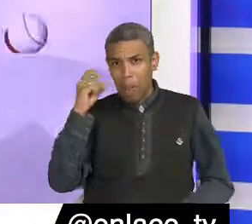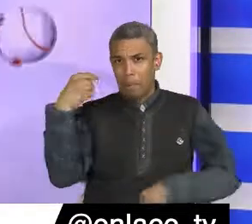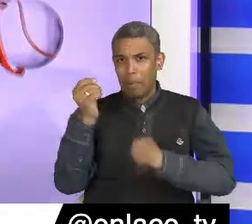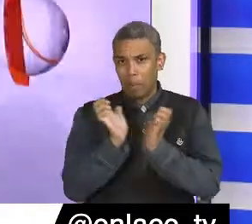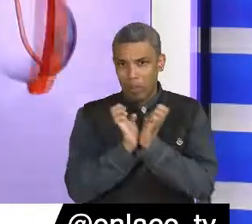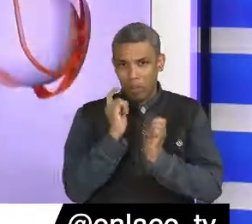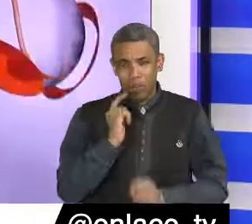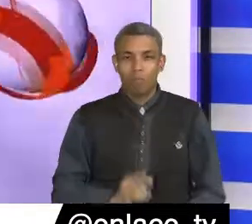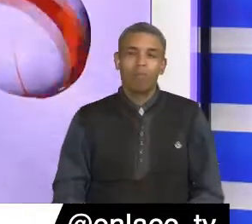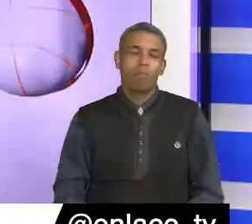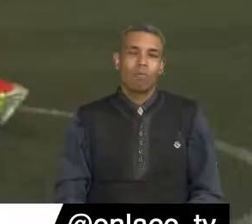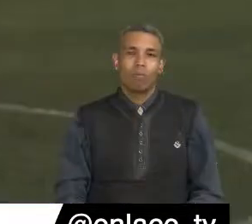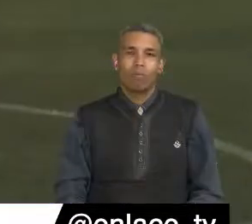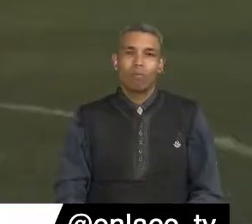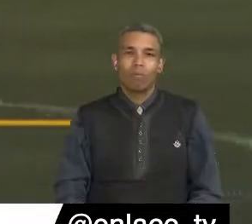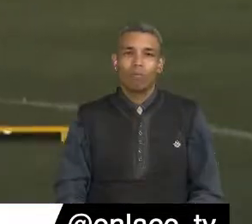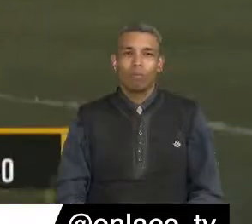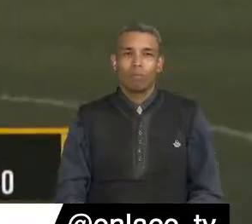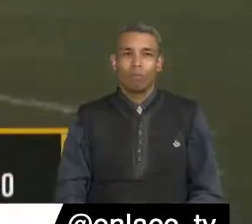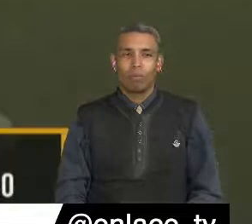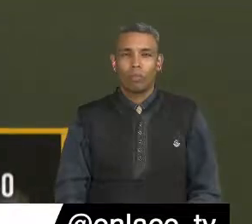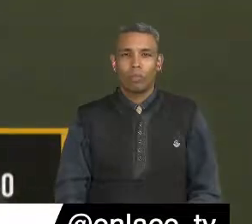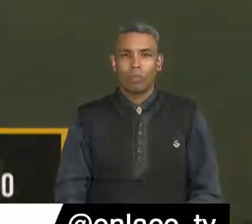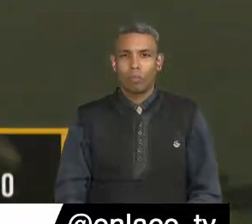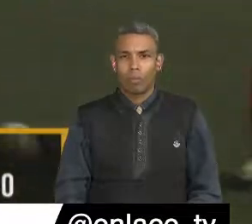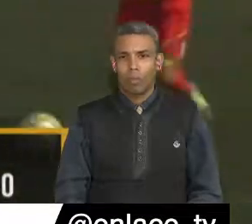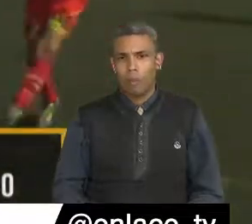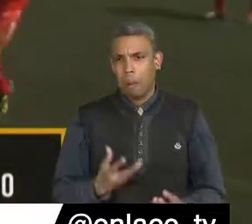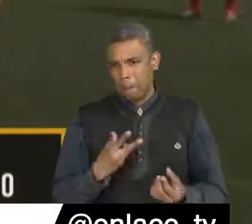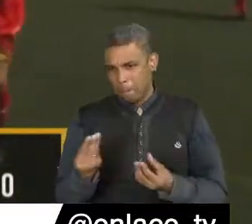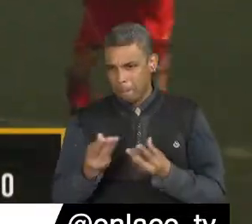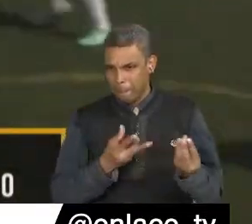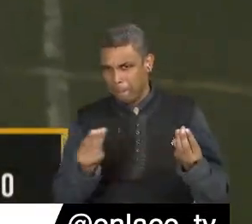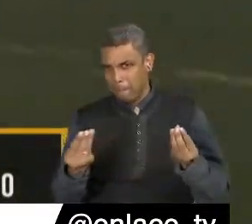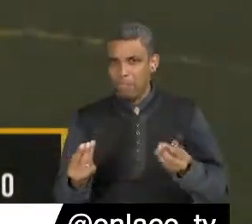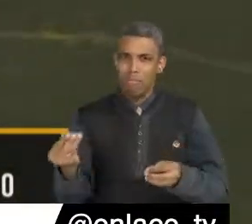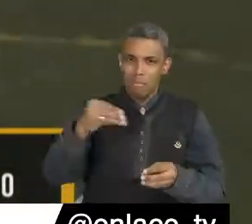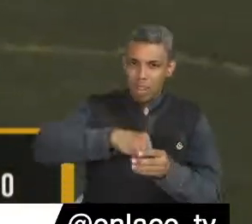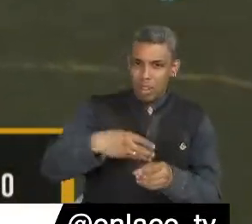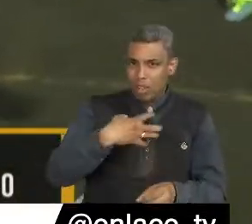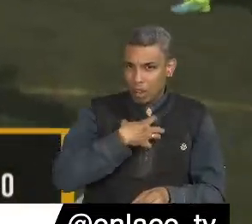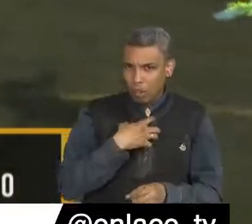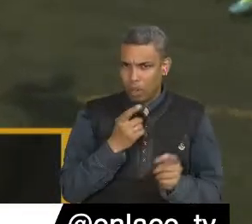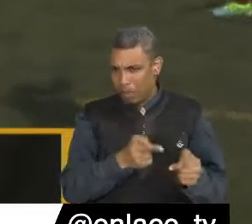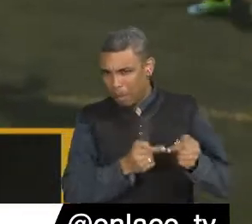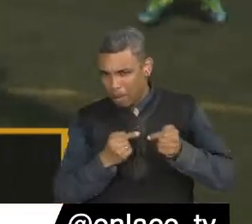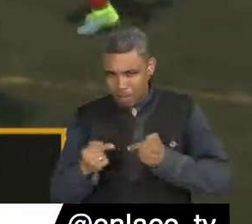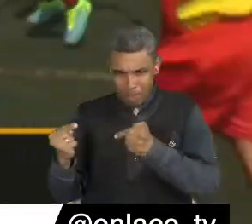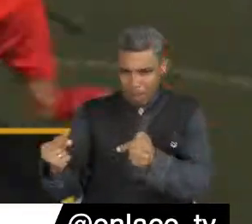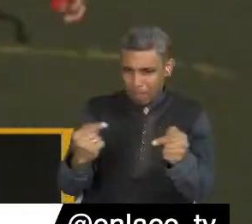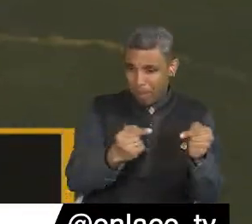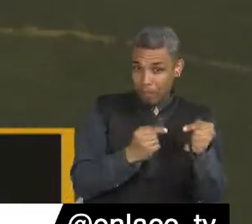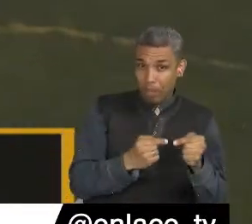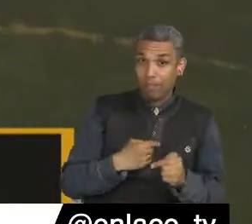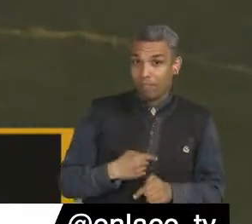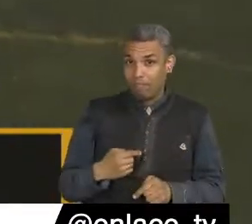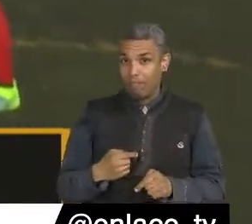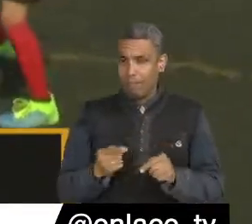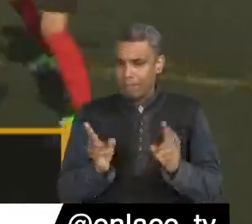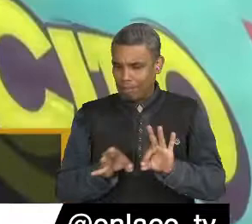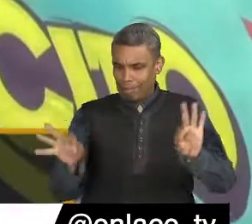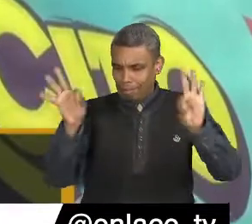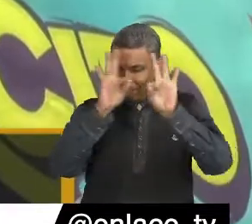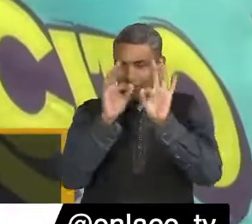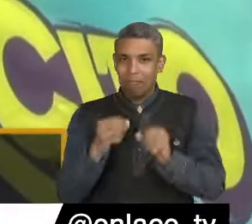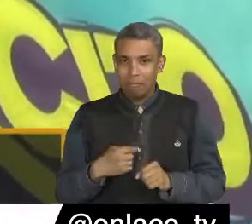de la ciudad. Con la presencia de un importante número de equipos en la ciudad, se ha cumplido la segunda ronda eliminatoria de la 14ª Copa Yogurcito Fresca